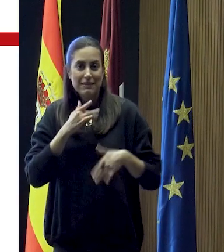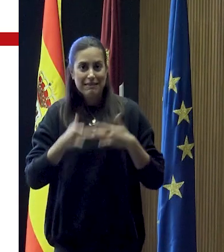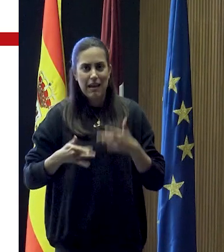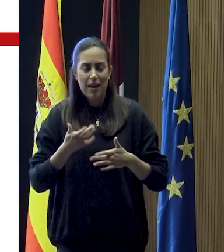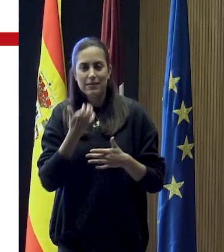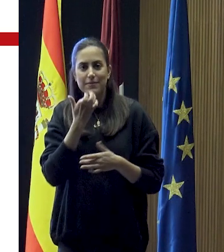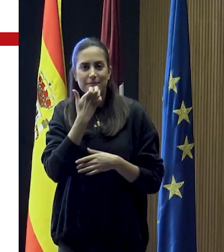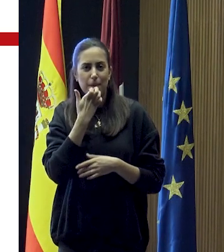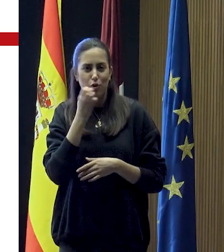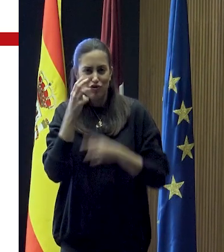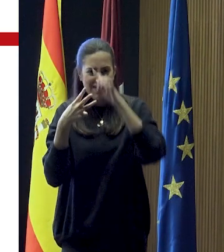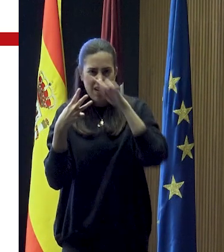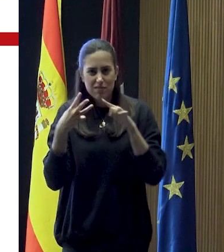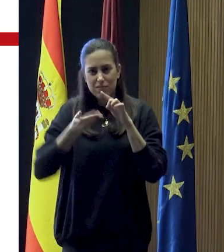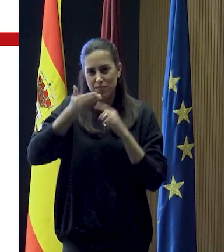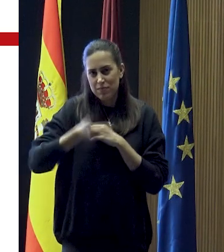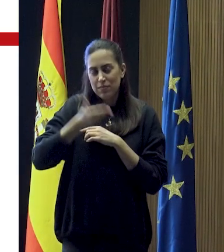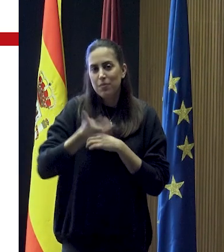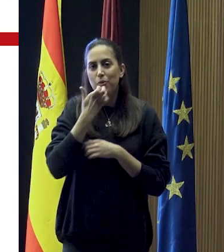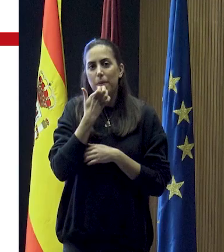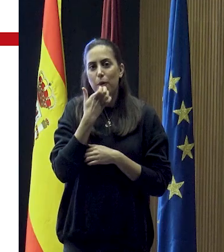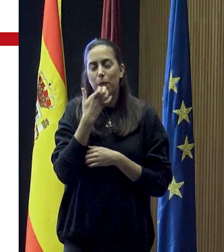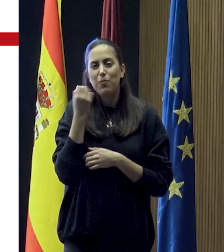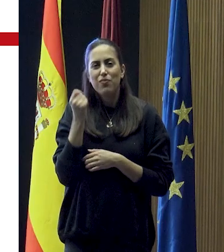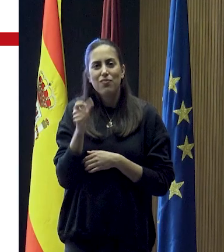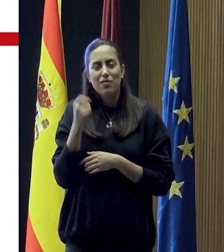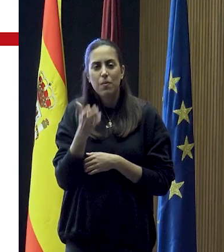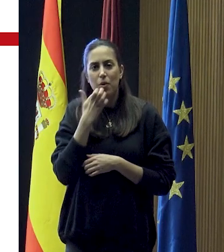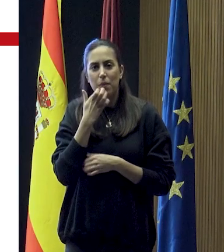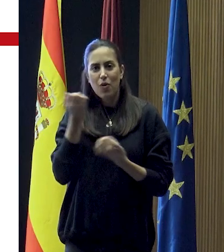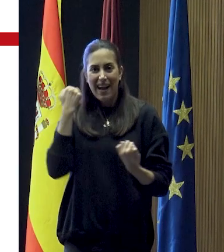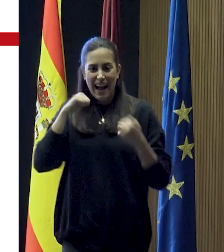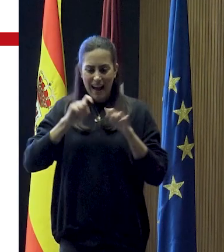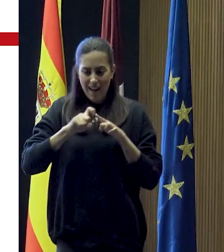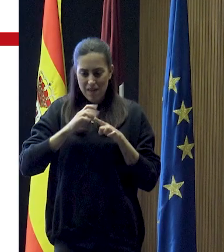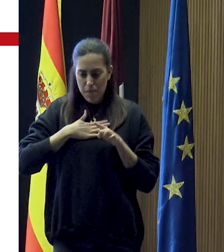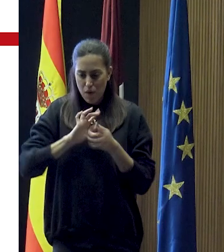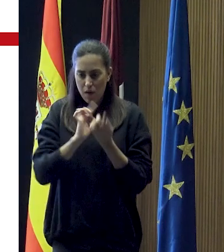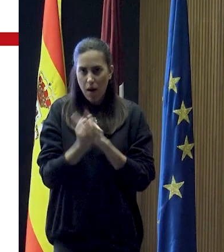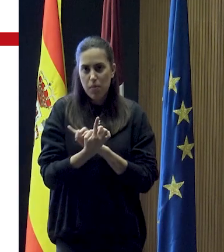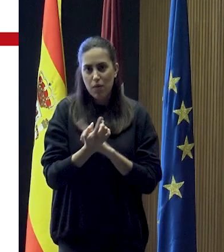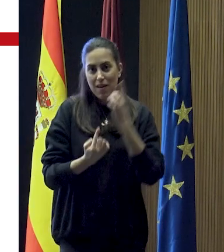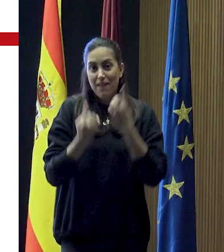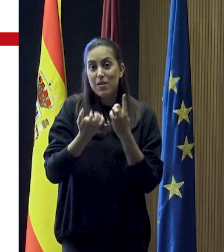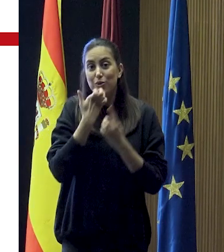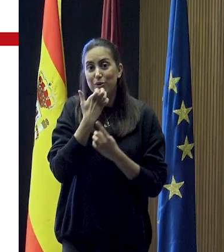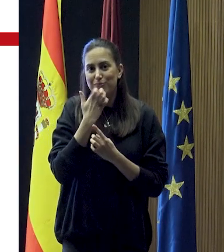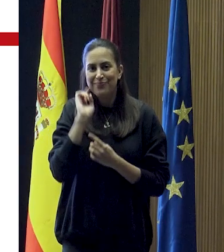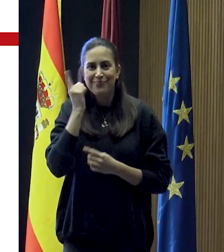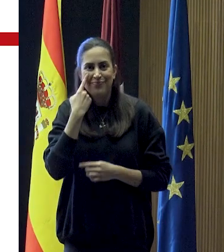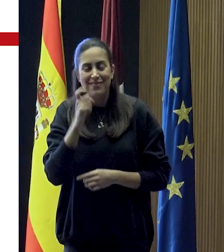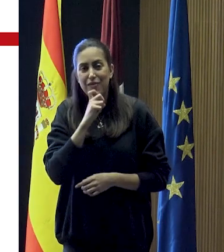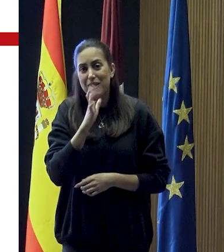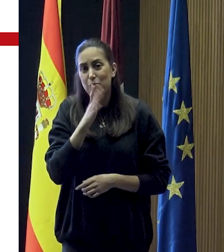característicos. Es muy frecuente empezar con cambios en la personalidad. a veces difíciles de detectar, porque todos decimos que